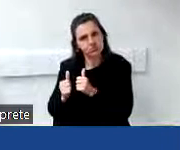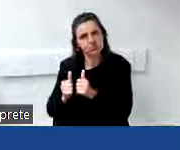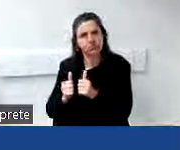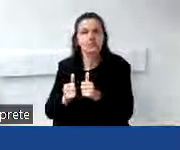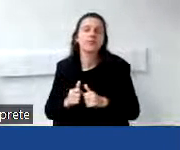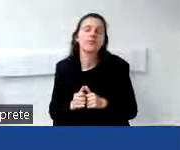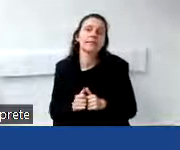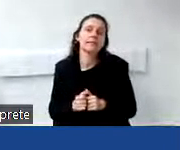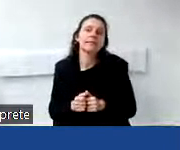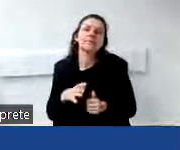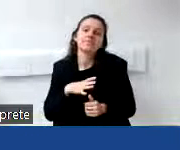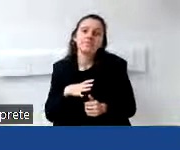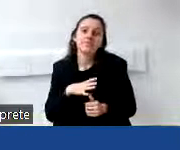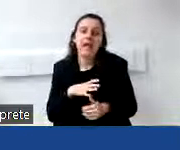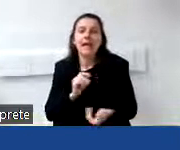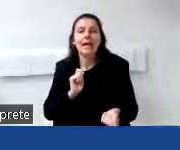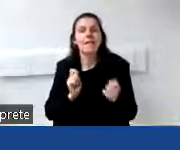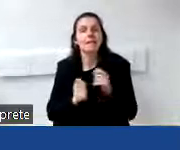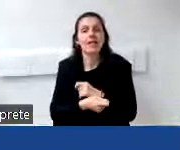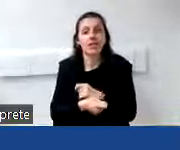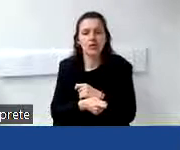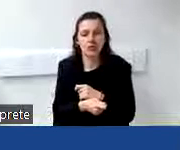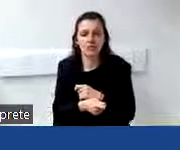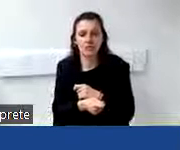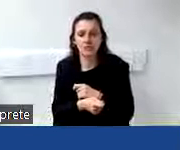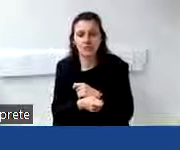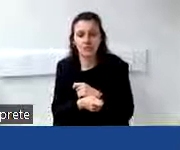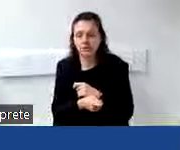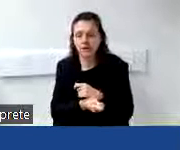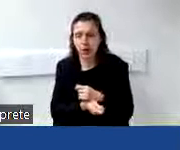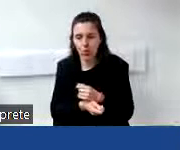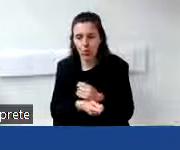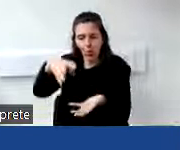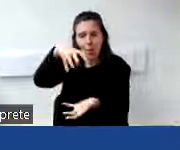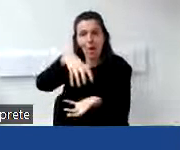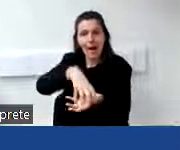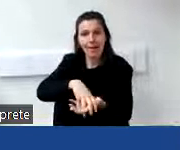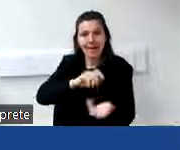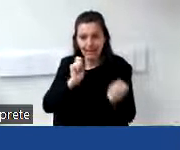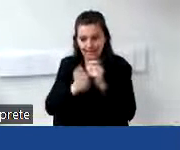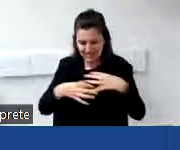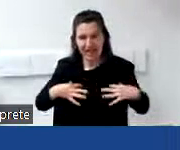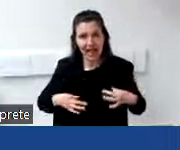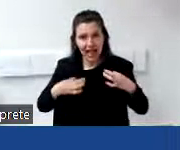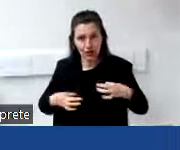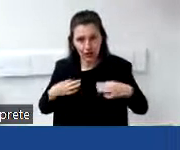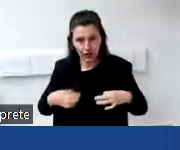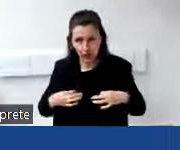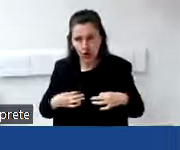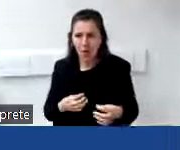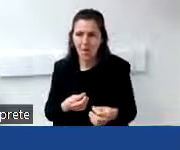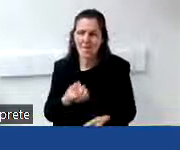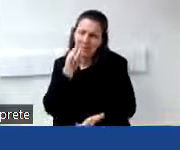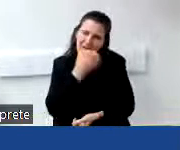Si existen cambiadores, por ejemplo, que tengan la suficiente amplitud para que la persona pueda cambiarse con autonomía y de forma